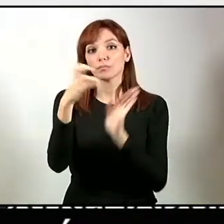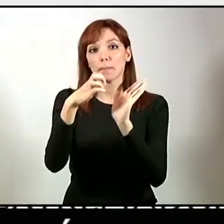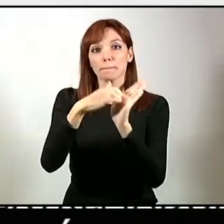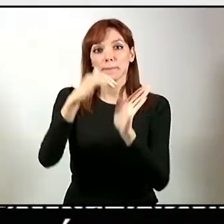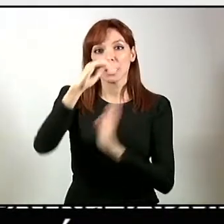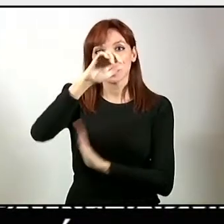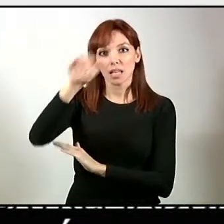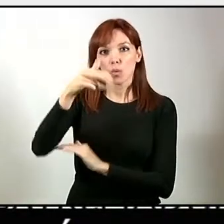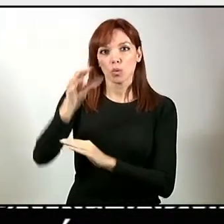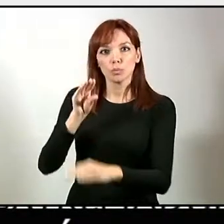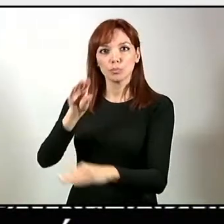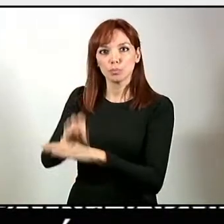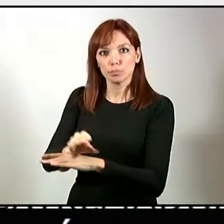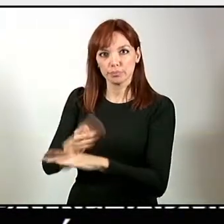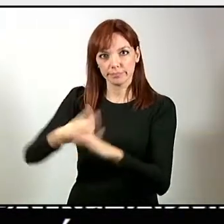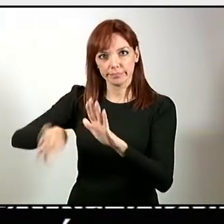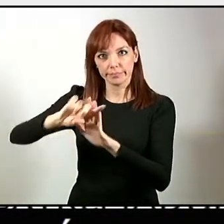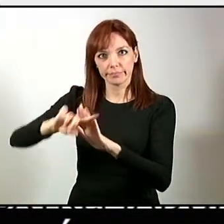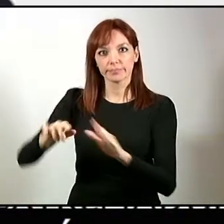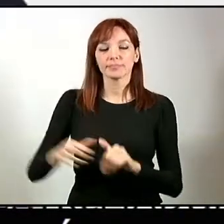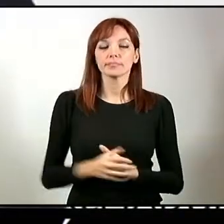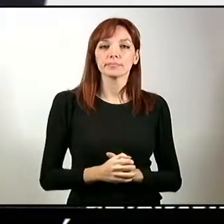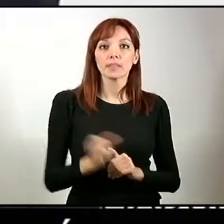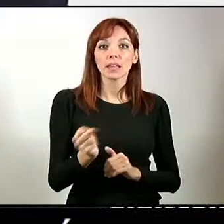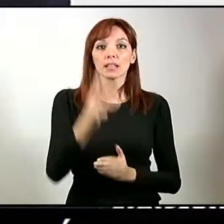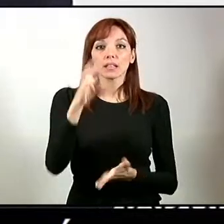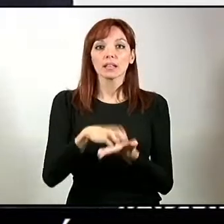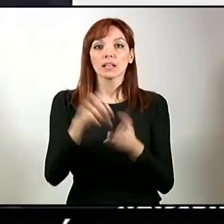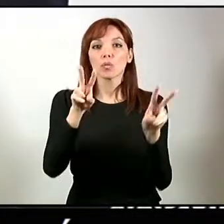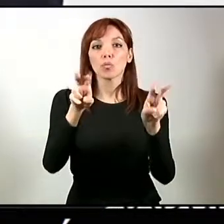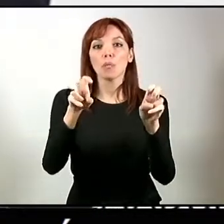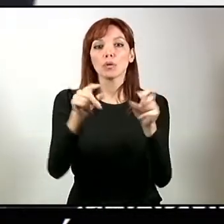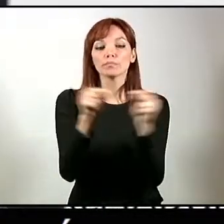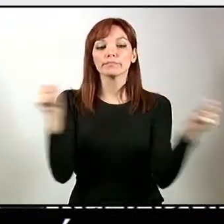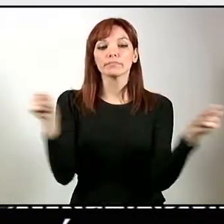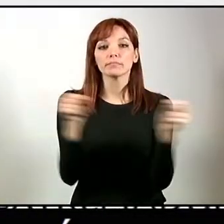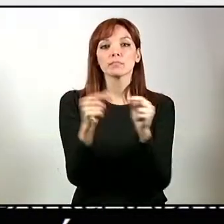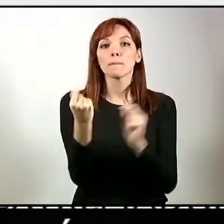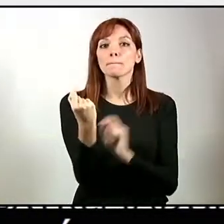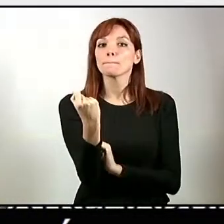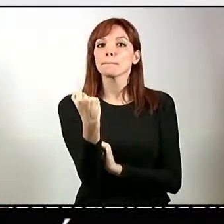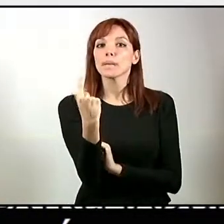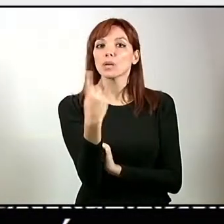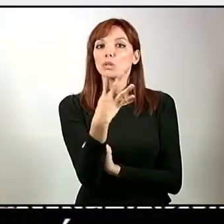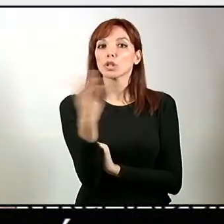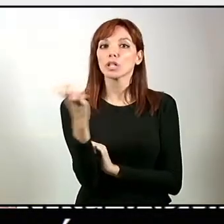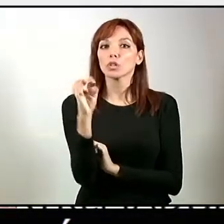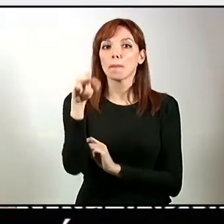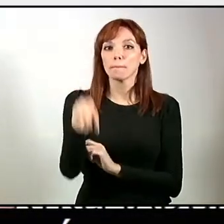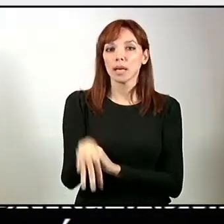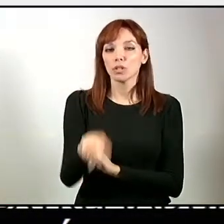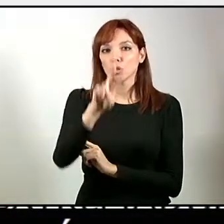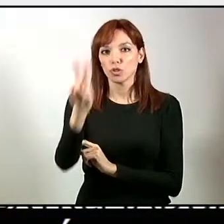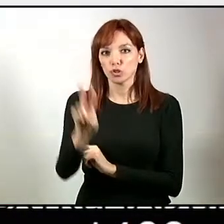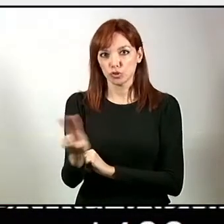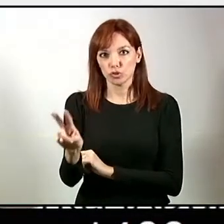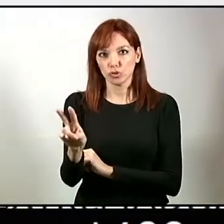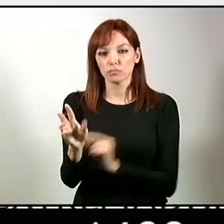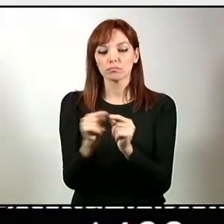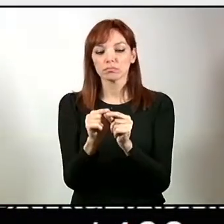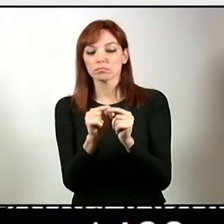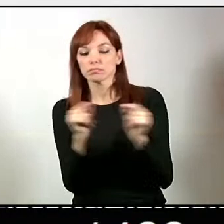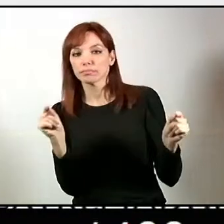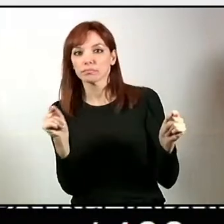3.200.000 euros. El nuevo edificio contará con una superficie útil de 1.400 metros cuadrados, donde se